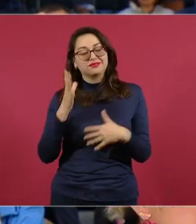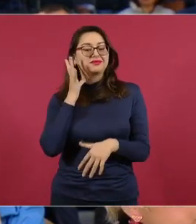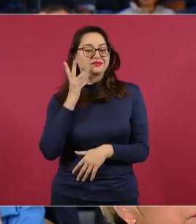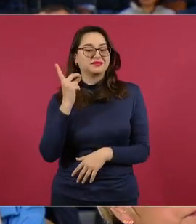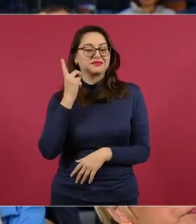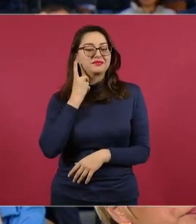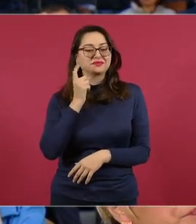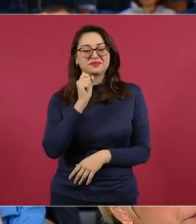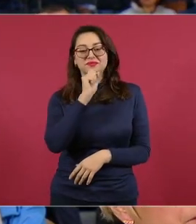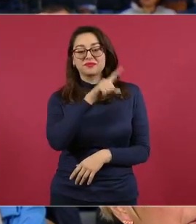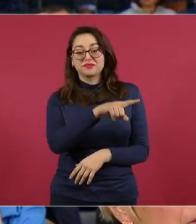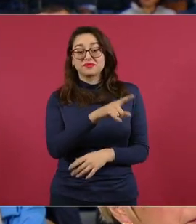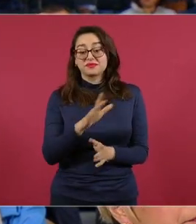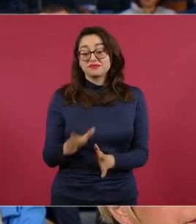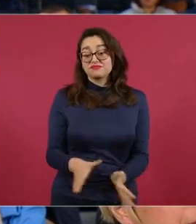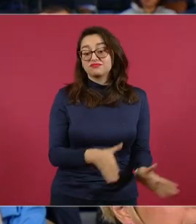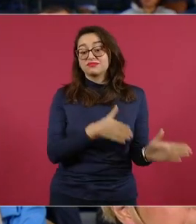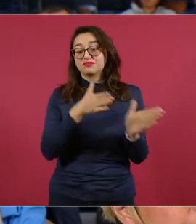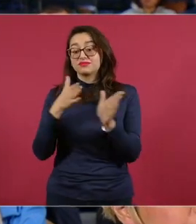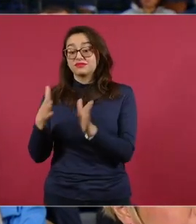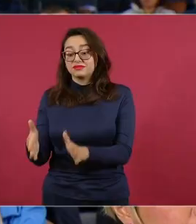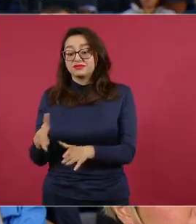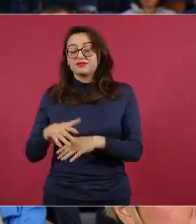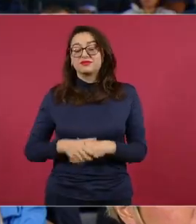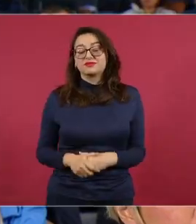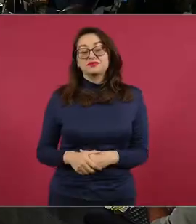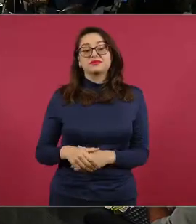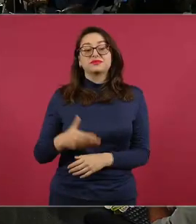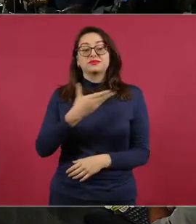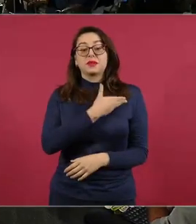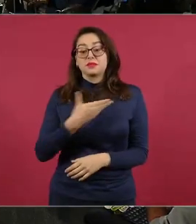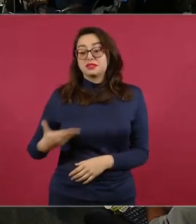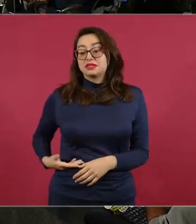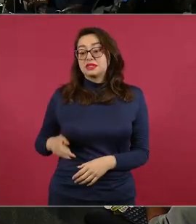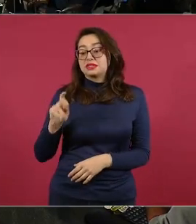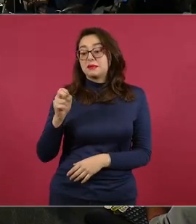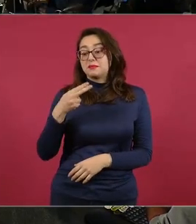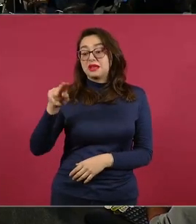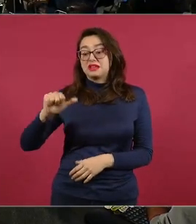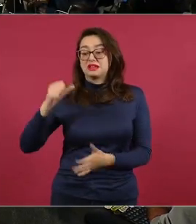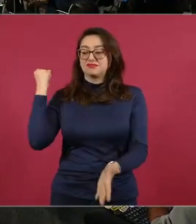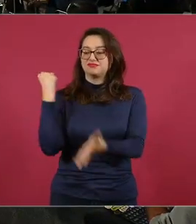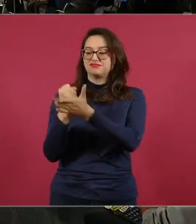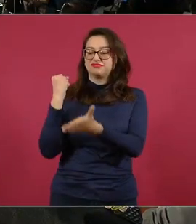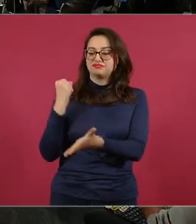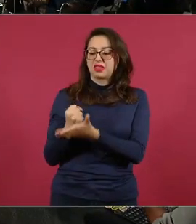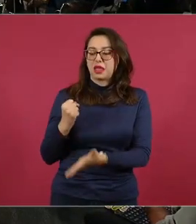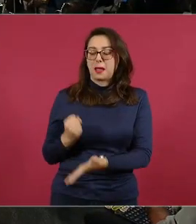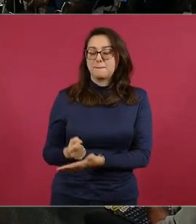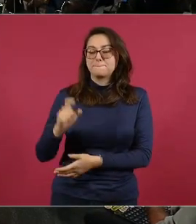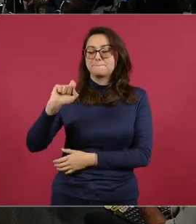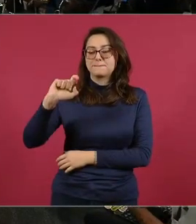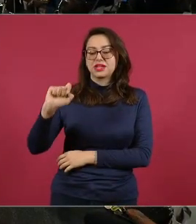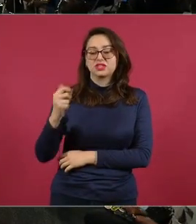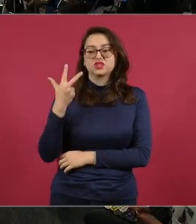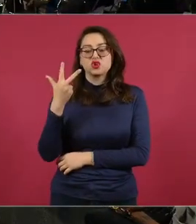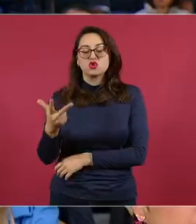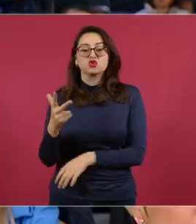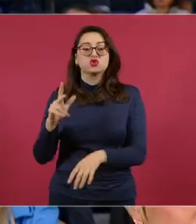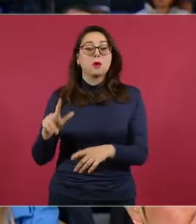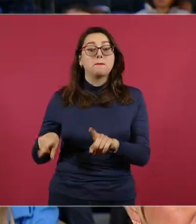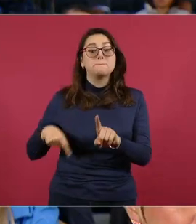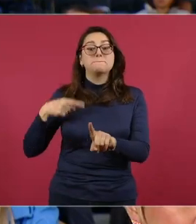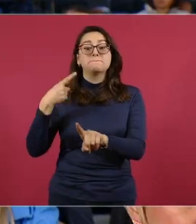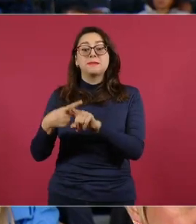el presidente Enrique Peña Nieto realizó 28 decretos con 155 artículos modificados de la